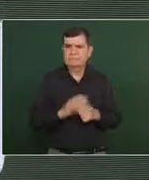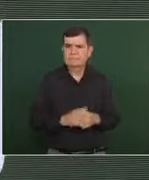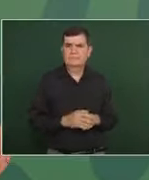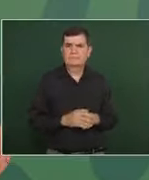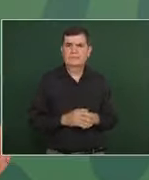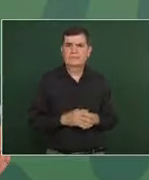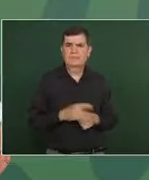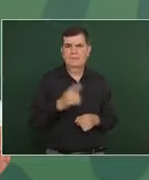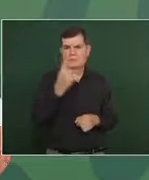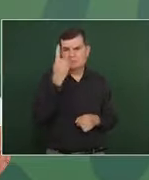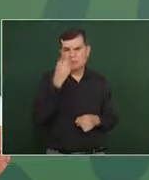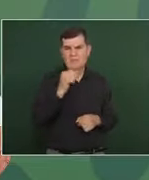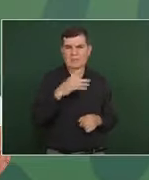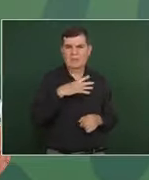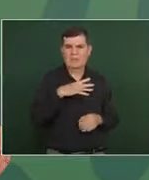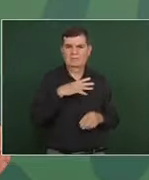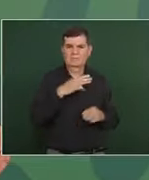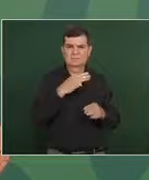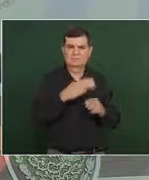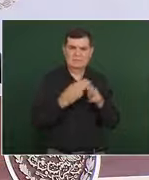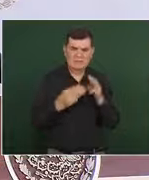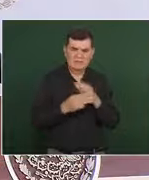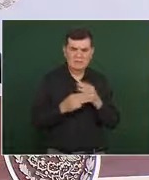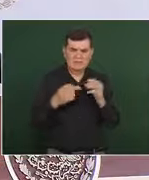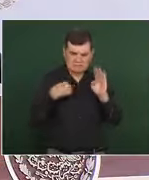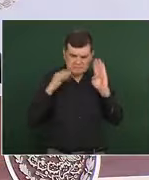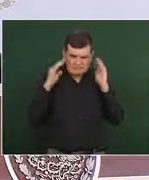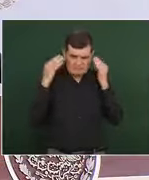al materialismo,